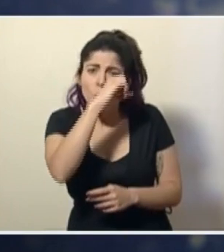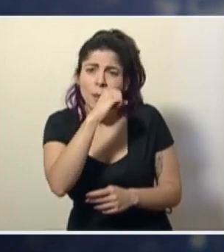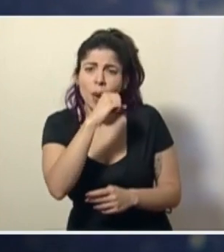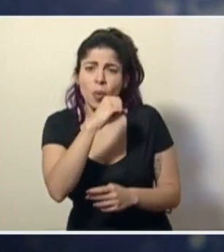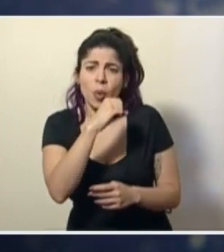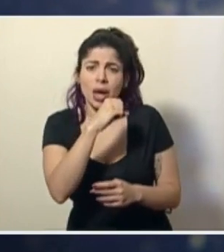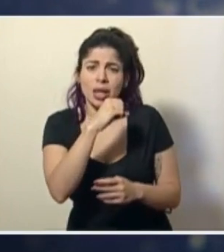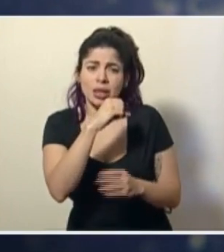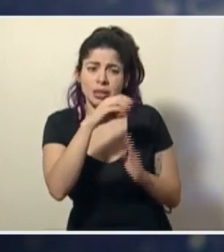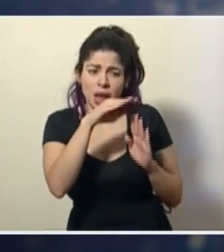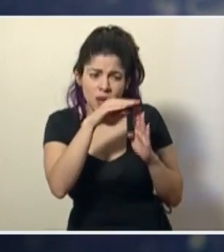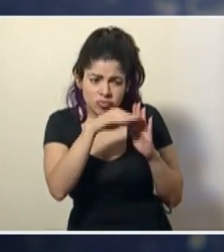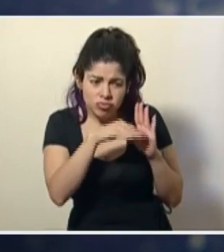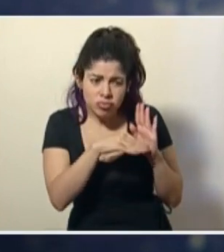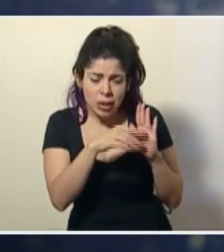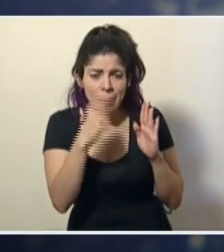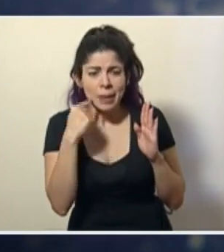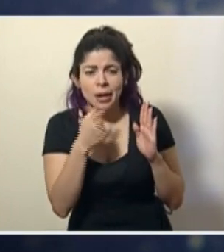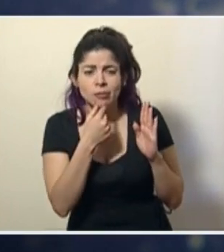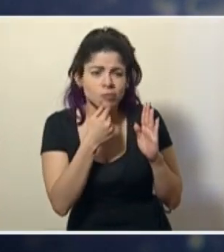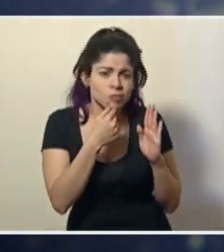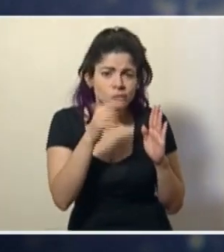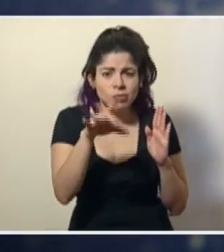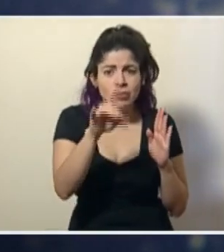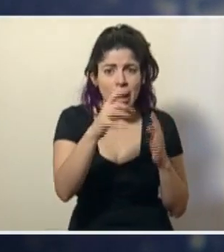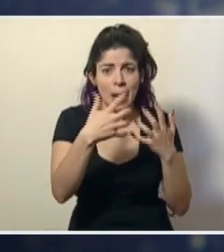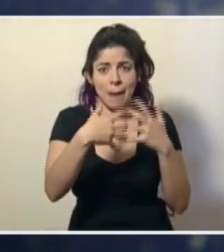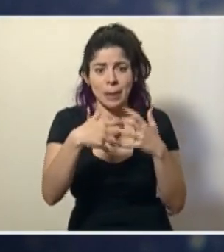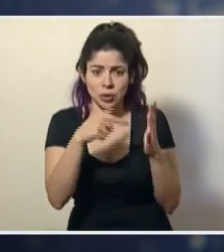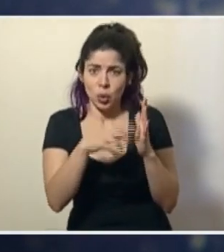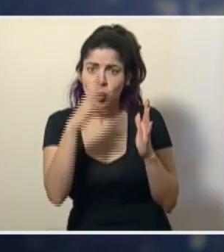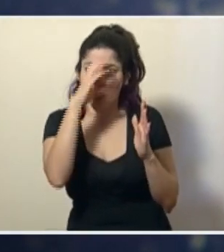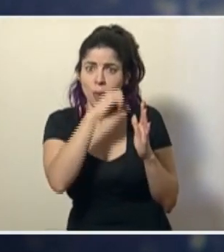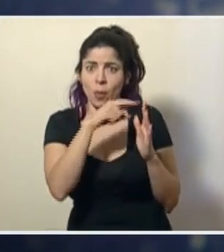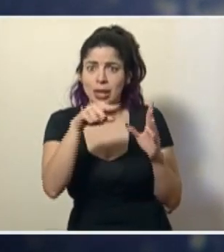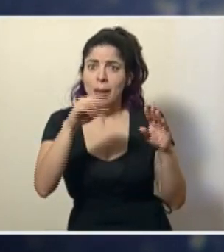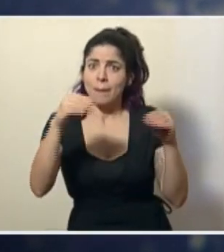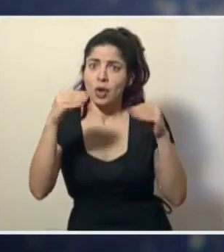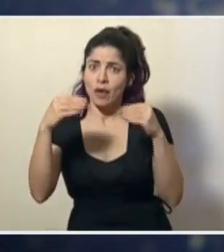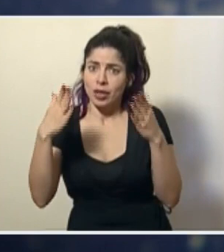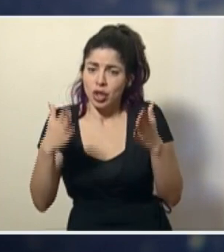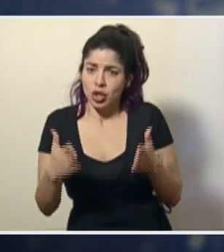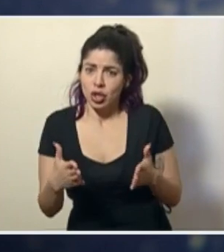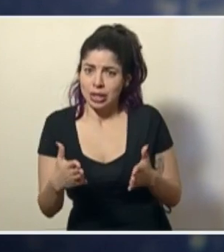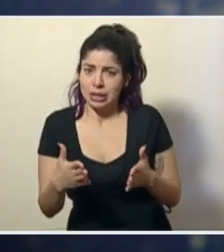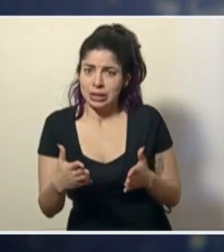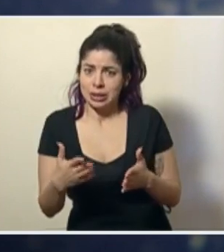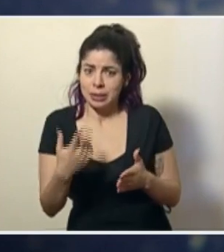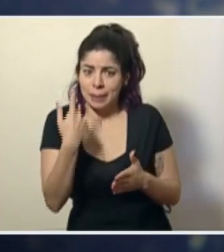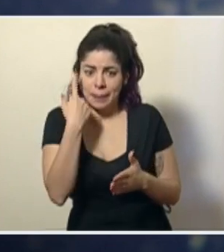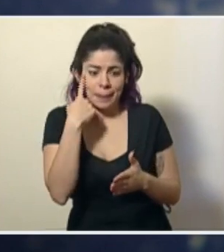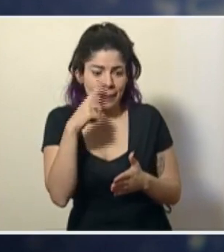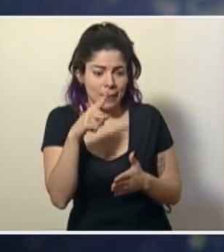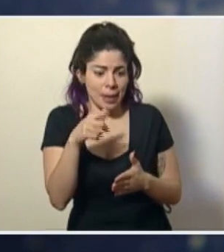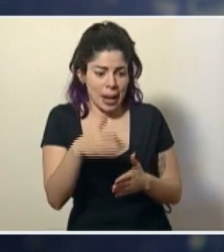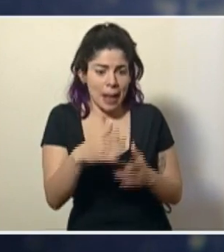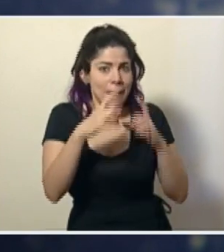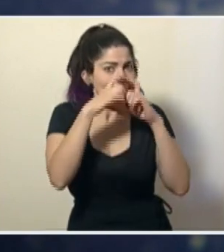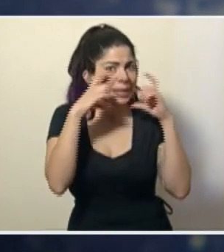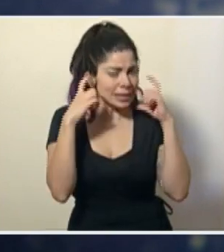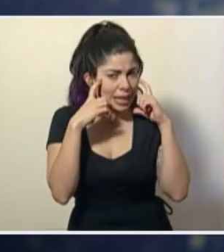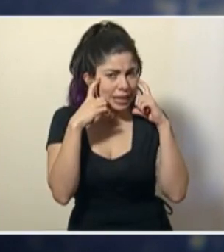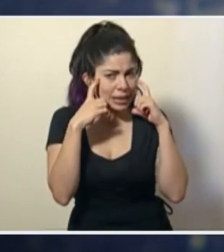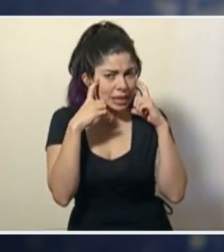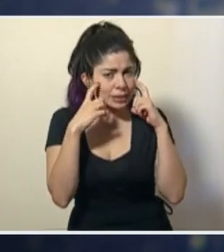estos aspectos a la hora de seleccionar a las empresas que serían proveedores de estas